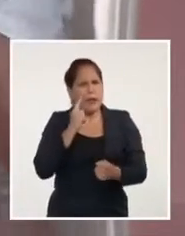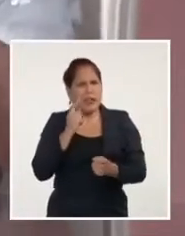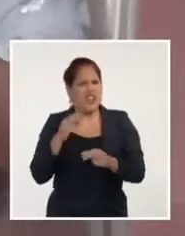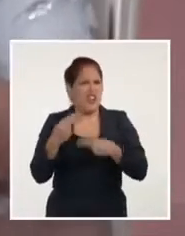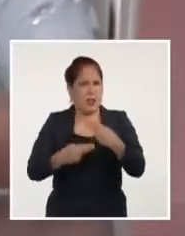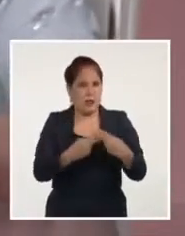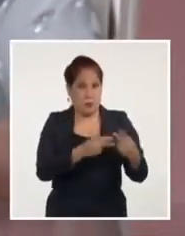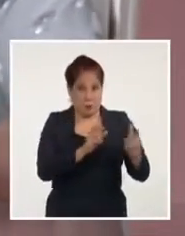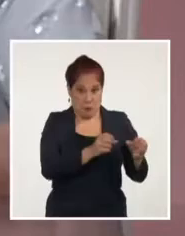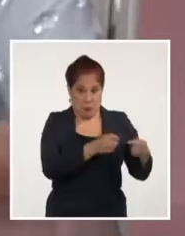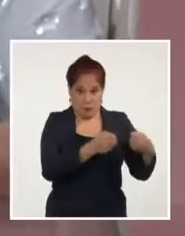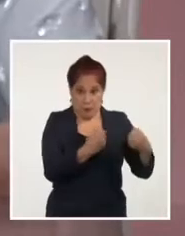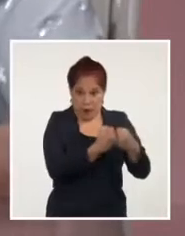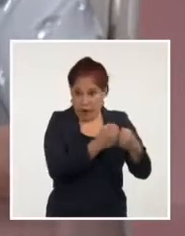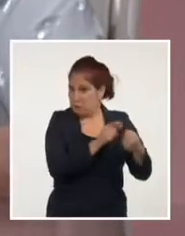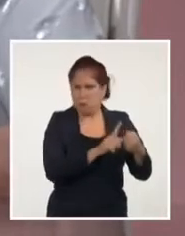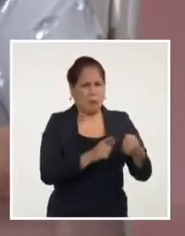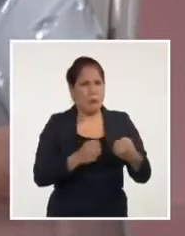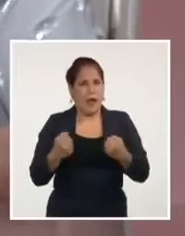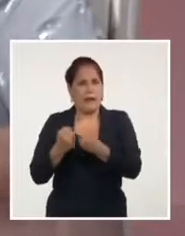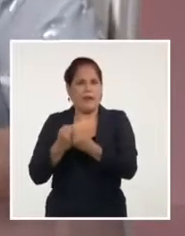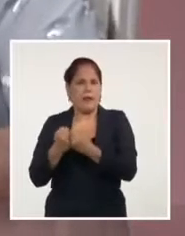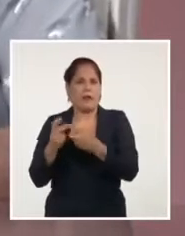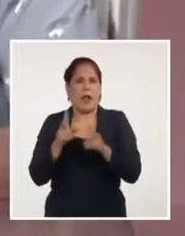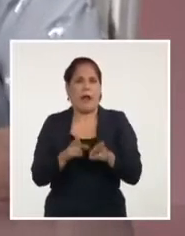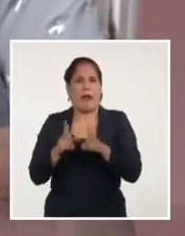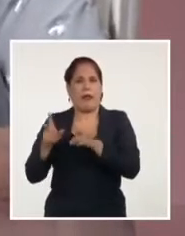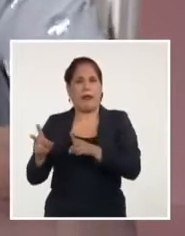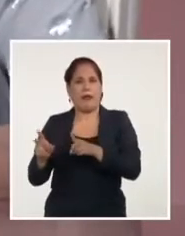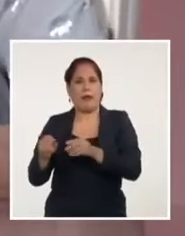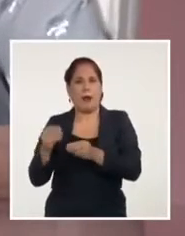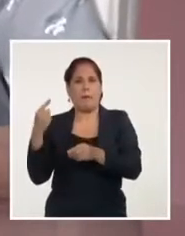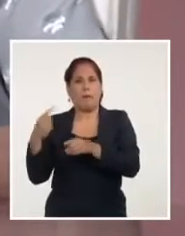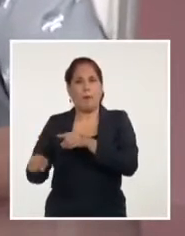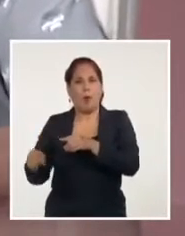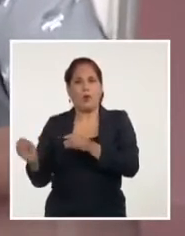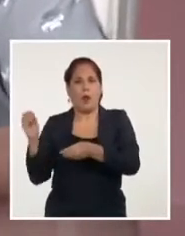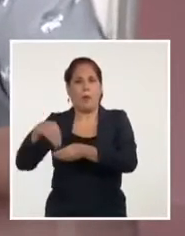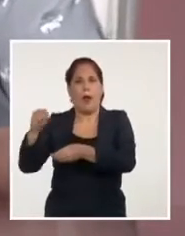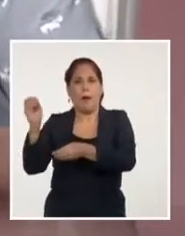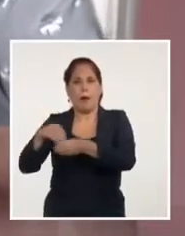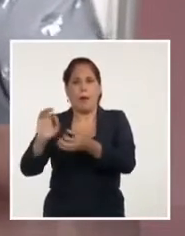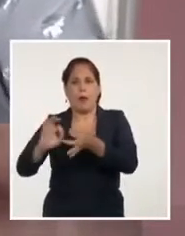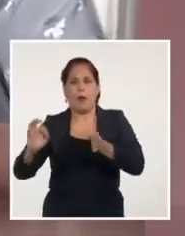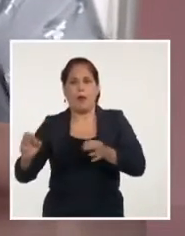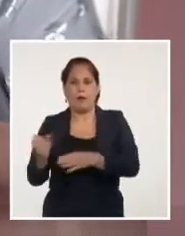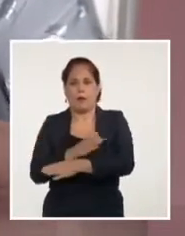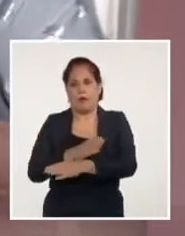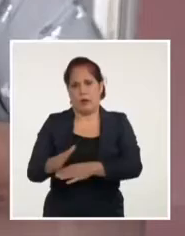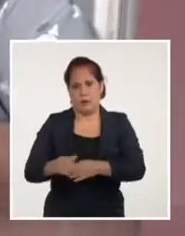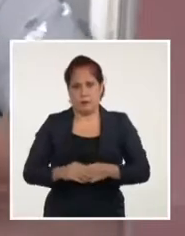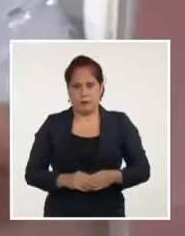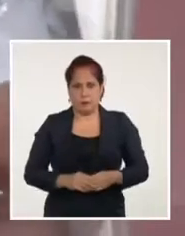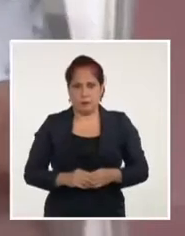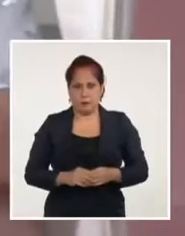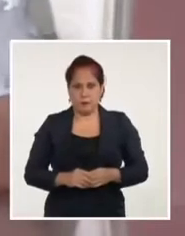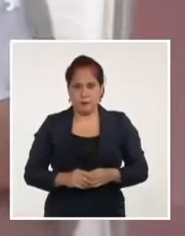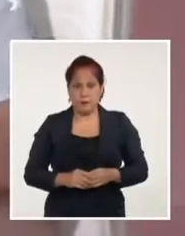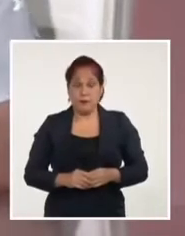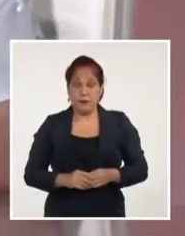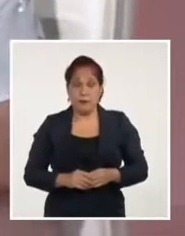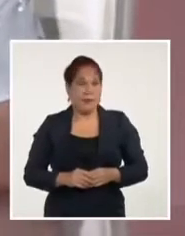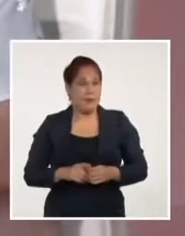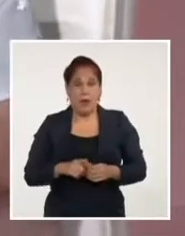producción de las industrias culturales, donde hay, además de todo, una exacerbación a la